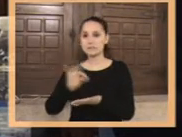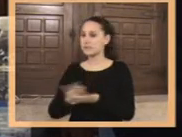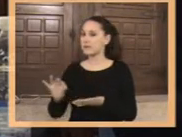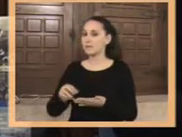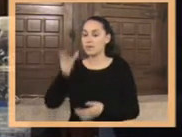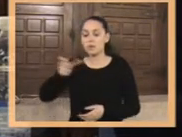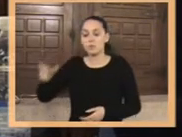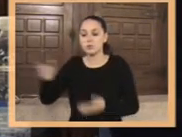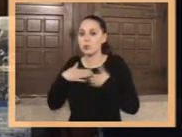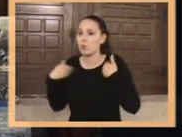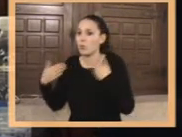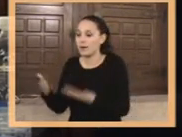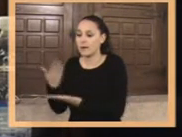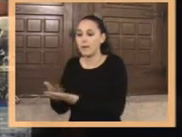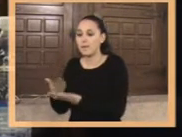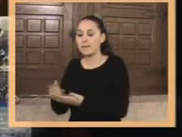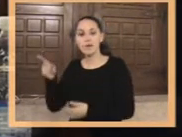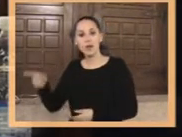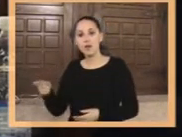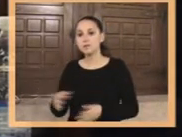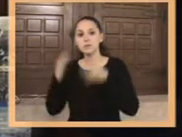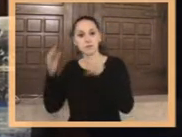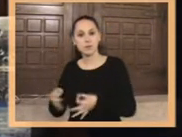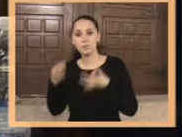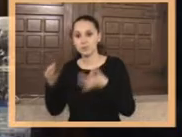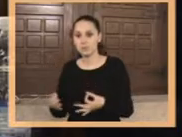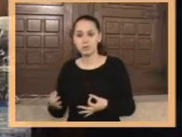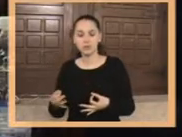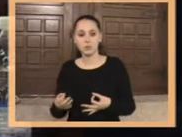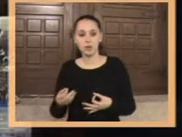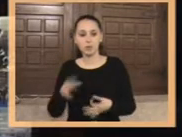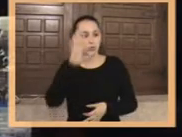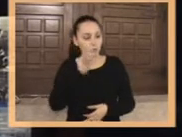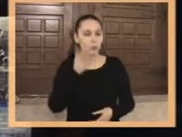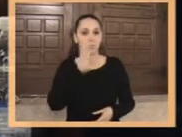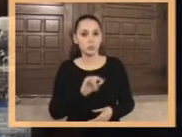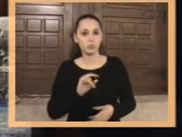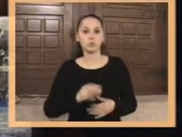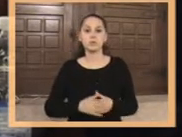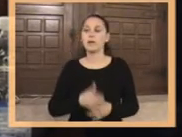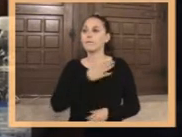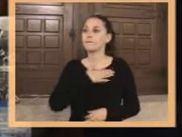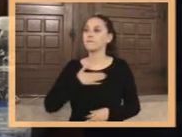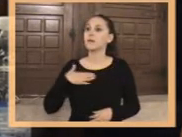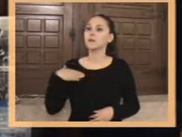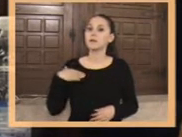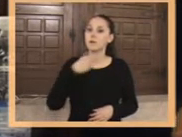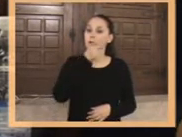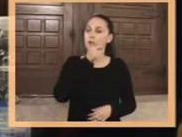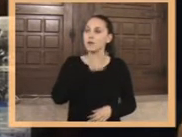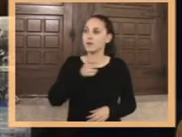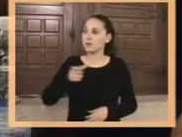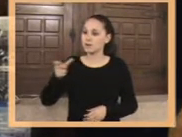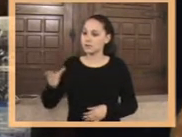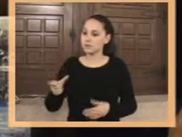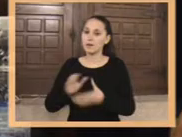persona, siempre estaba dispuesto. Yo quisiera que en nombre de todos, como lo manifestaba el señor Núñez, apareciese el